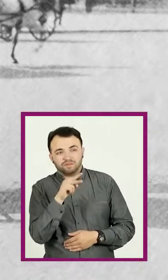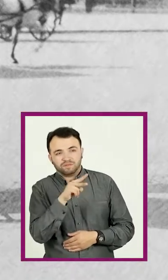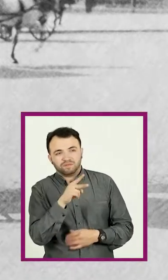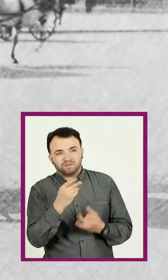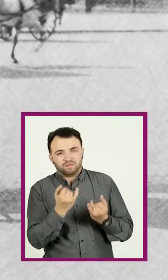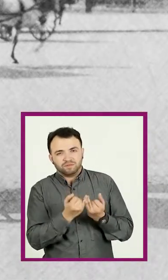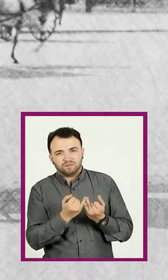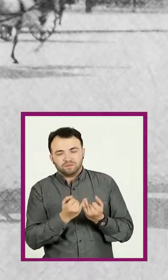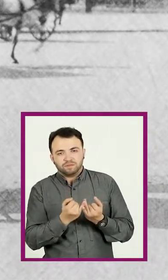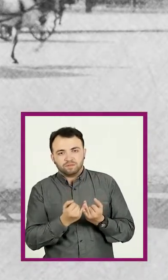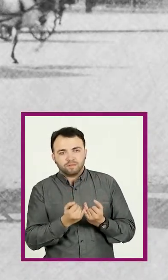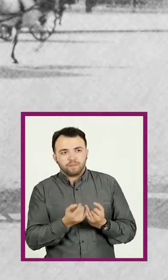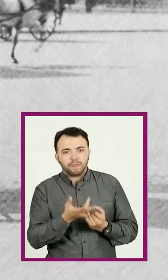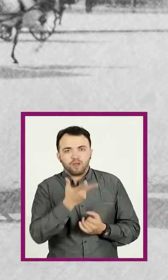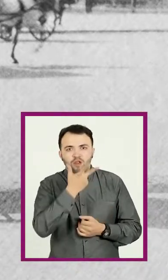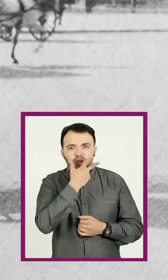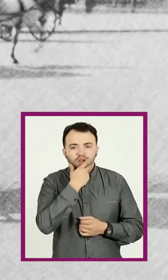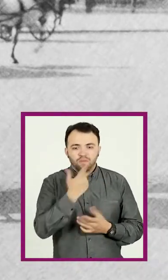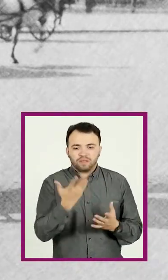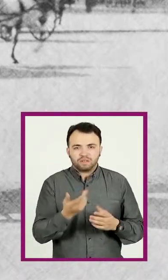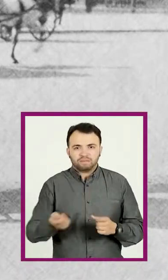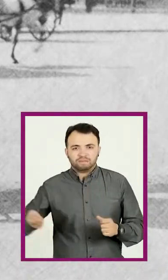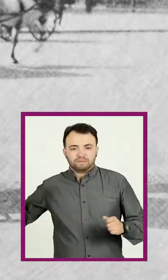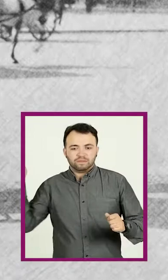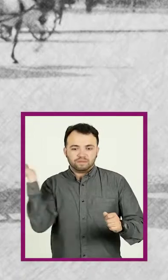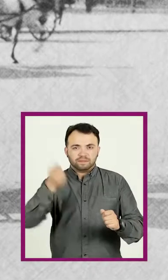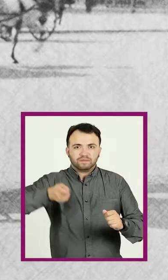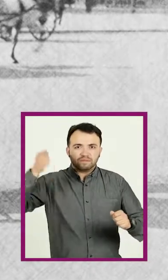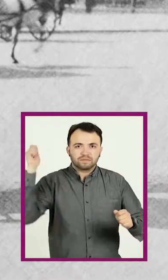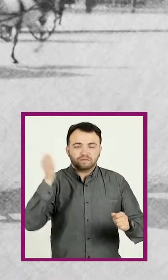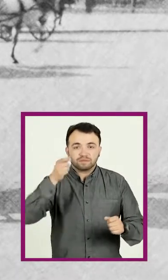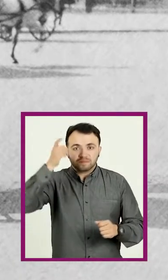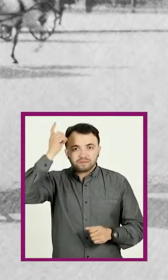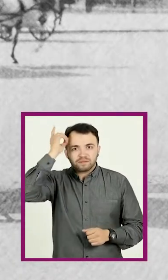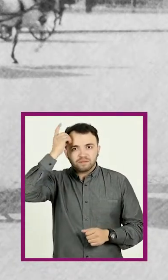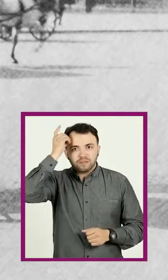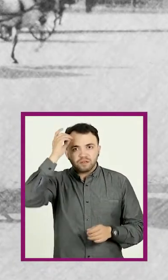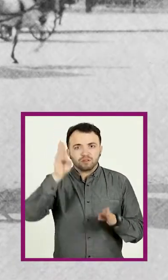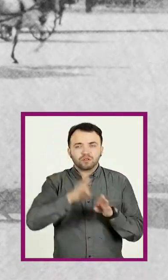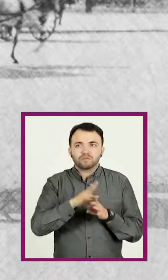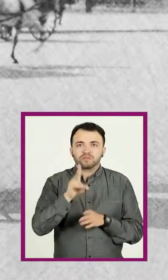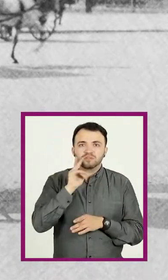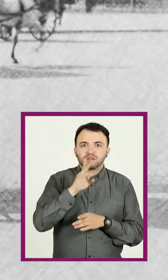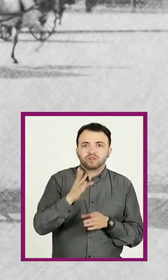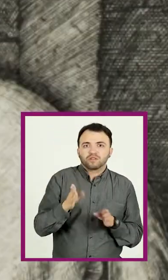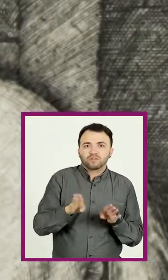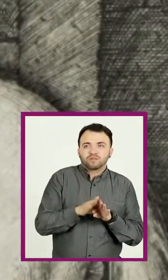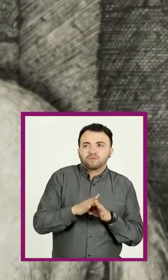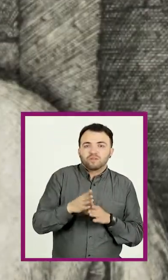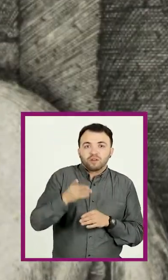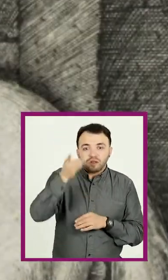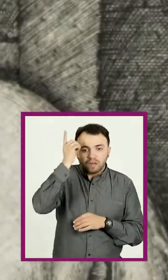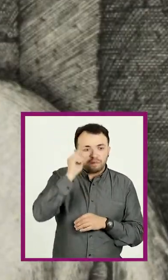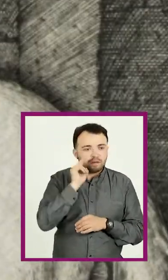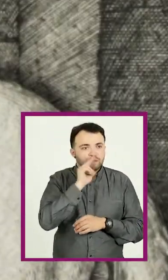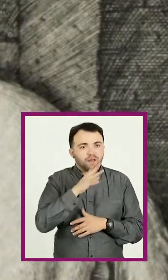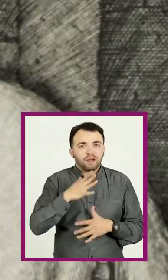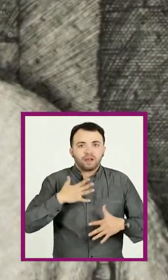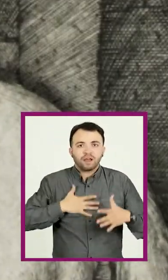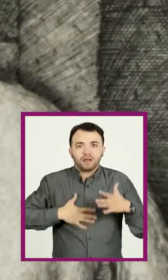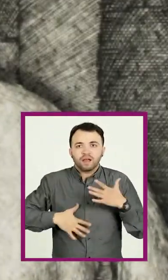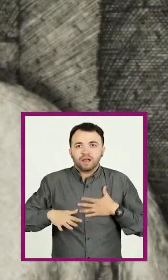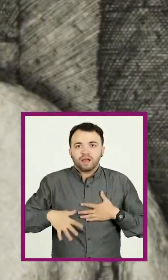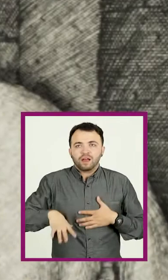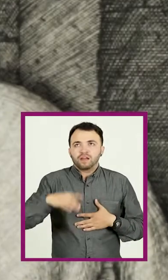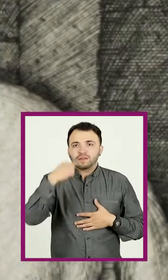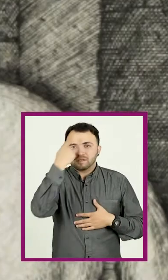un palafrenero, está azotando con su látigo a un caballo que da muestras de estar completamente exhausto.